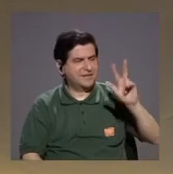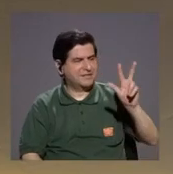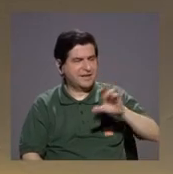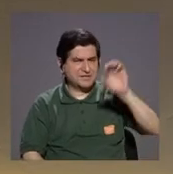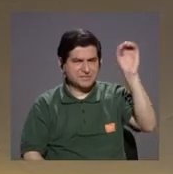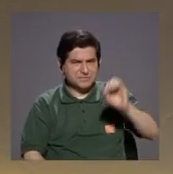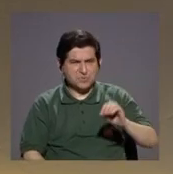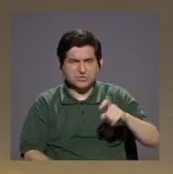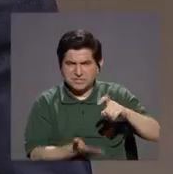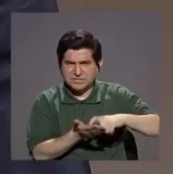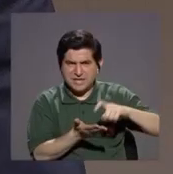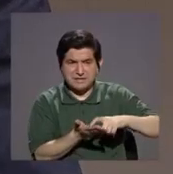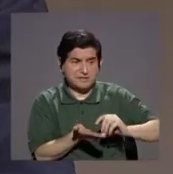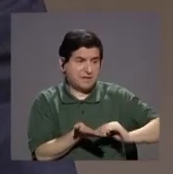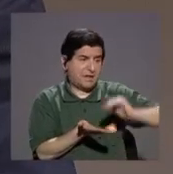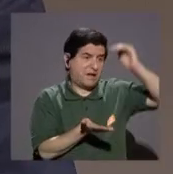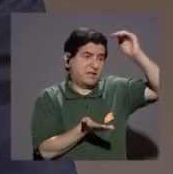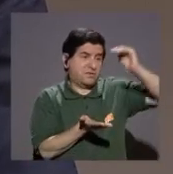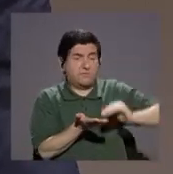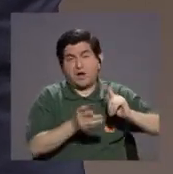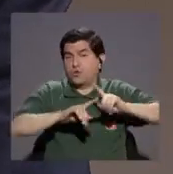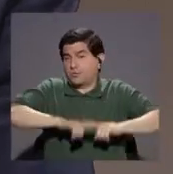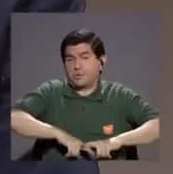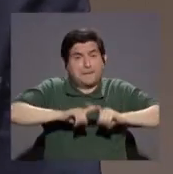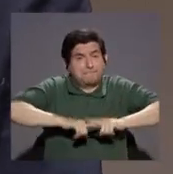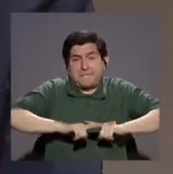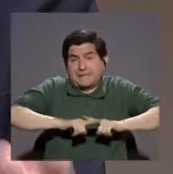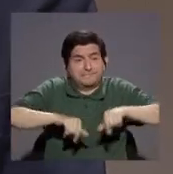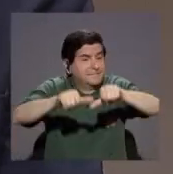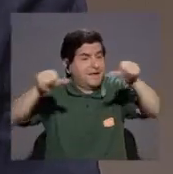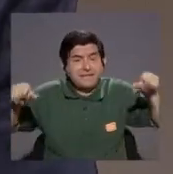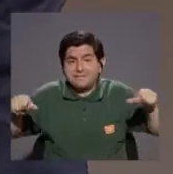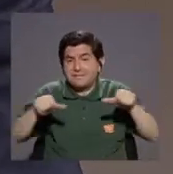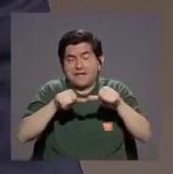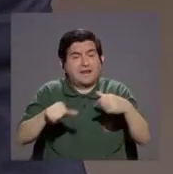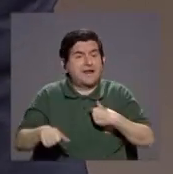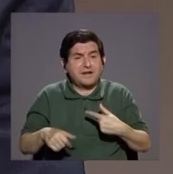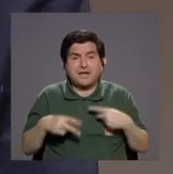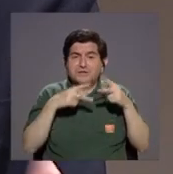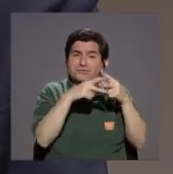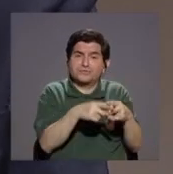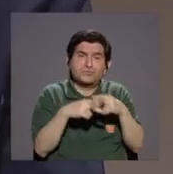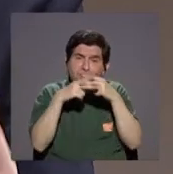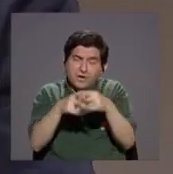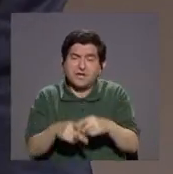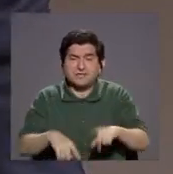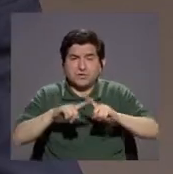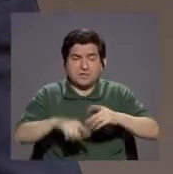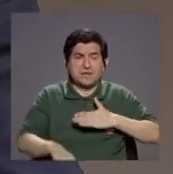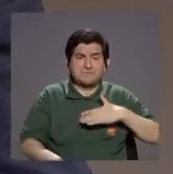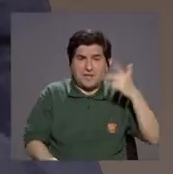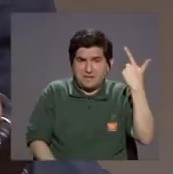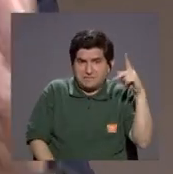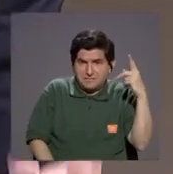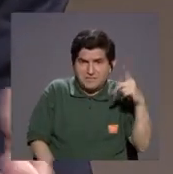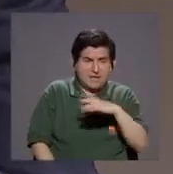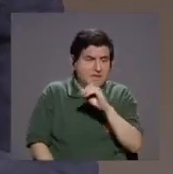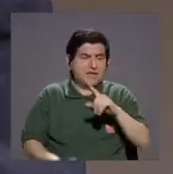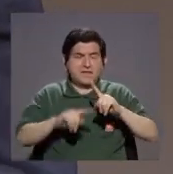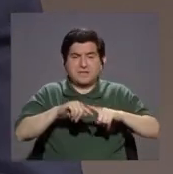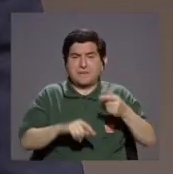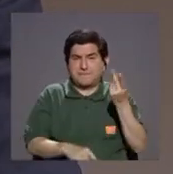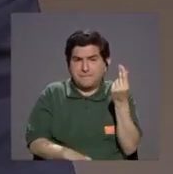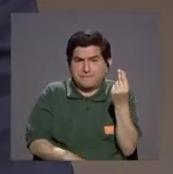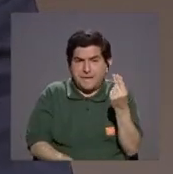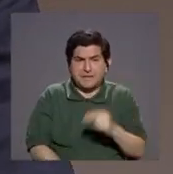de moraes alto abajo depende depende de el sector al que él estudiando crédito depende de mi riesgo depende de el precio